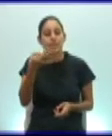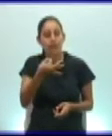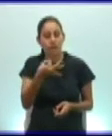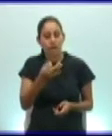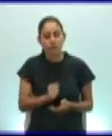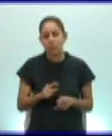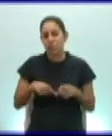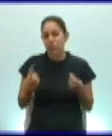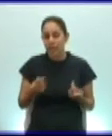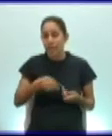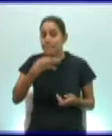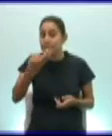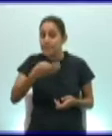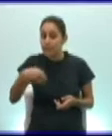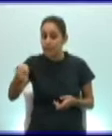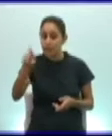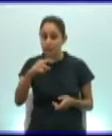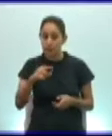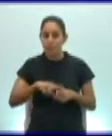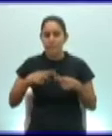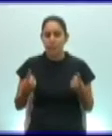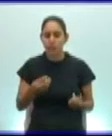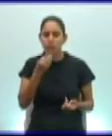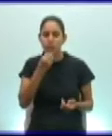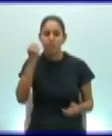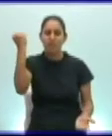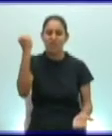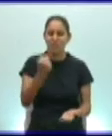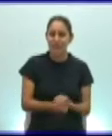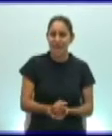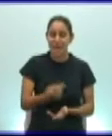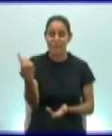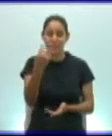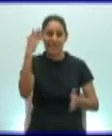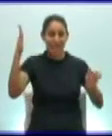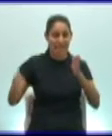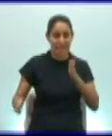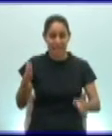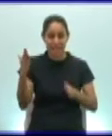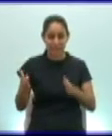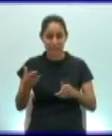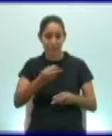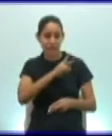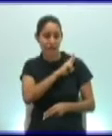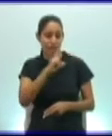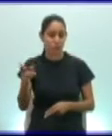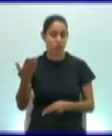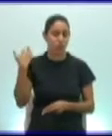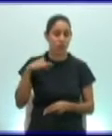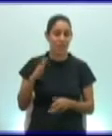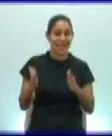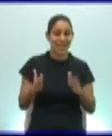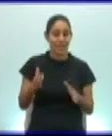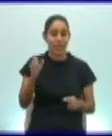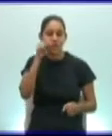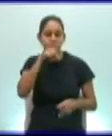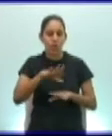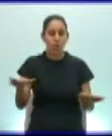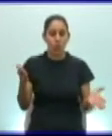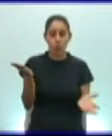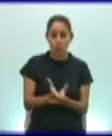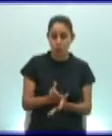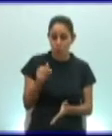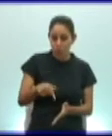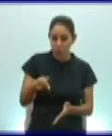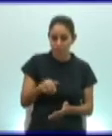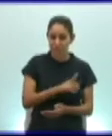explicar. ¿Por qué podemos afirmar que en la primera etapa de la revolución, primera etapa la que hemos culminado hoy, etapa